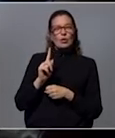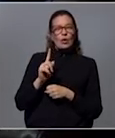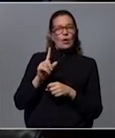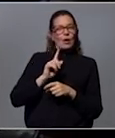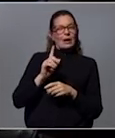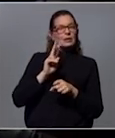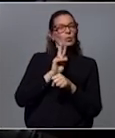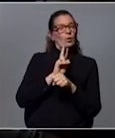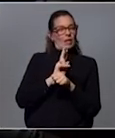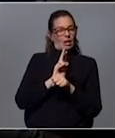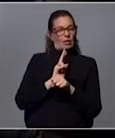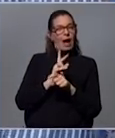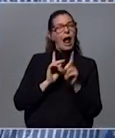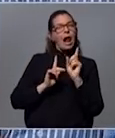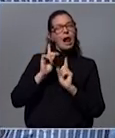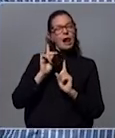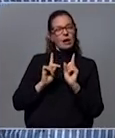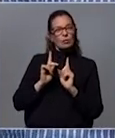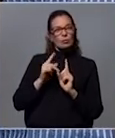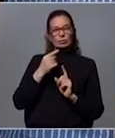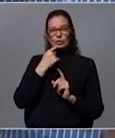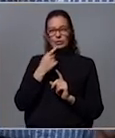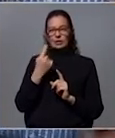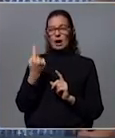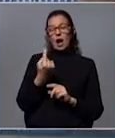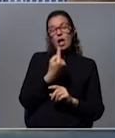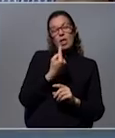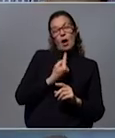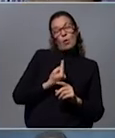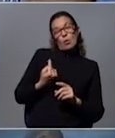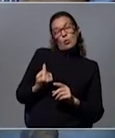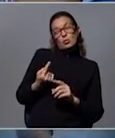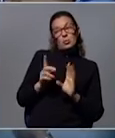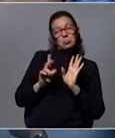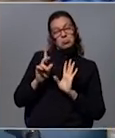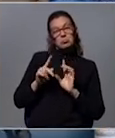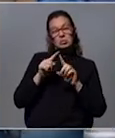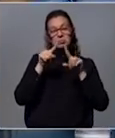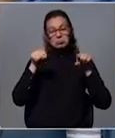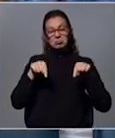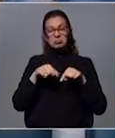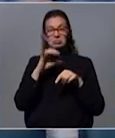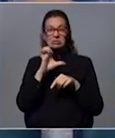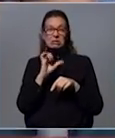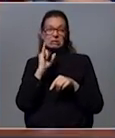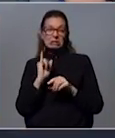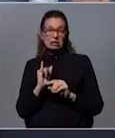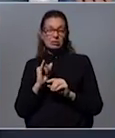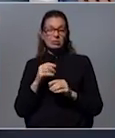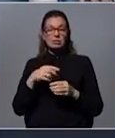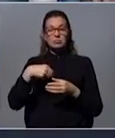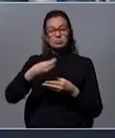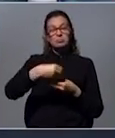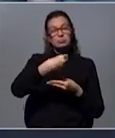no hay respaldo formal aunque sí expresiones favorables individuales y disposición a ofrecer la papeleta en lugares en los que se distribuyen listas